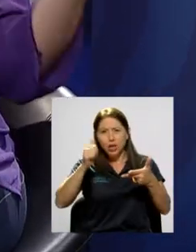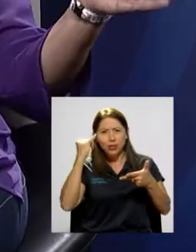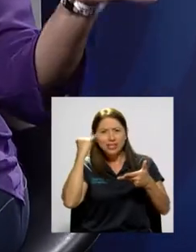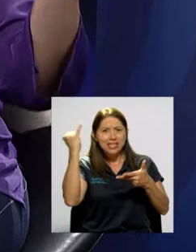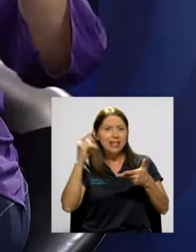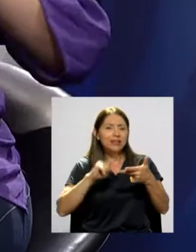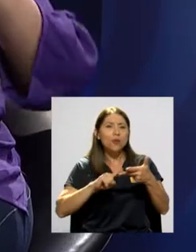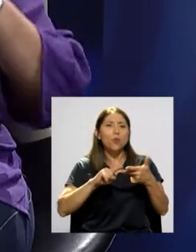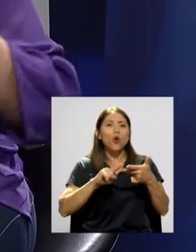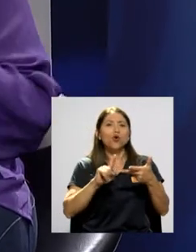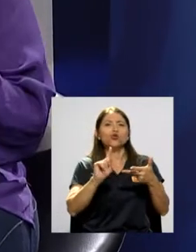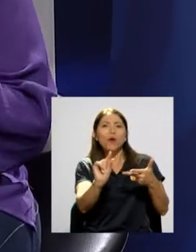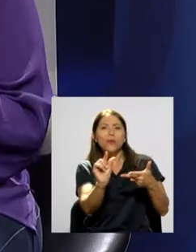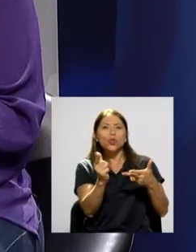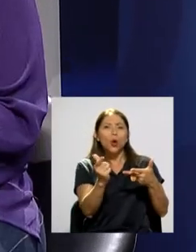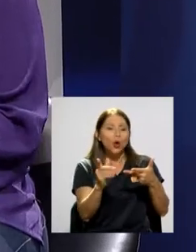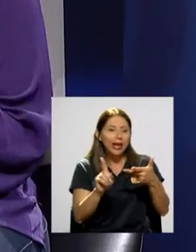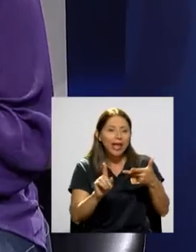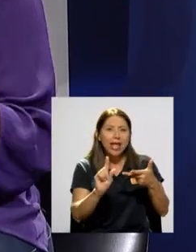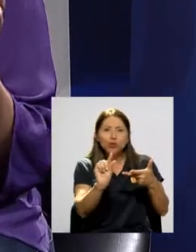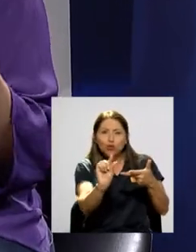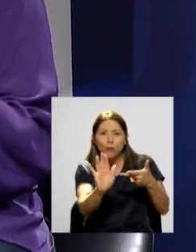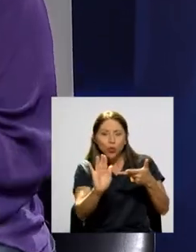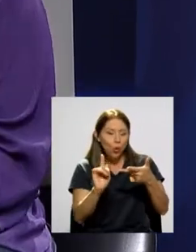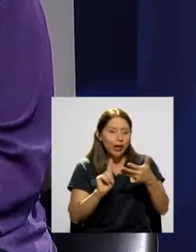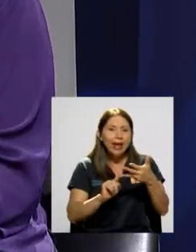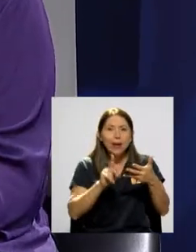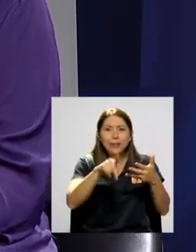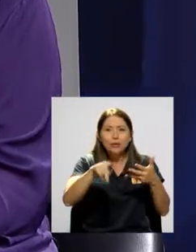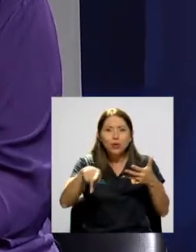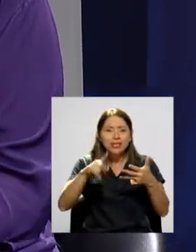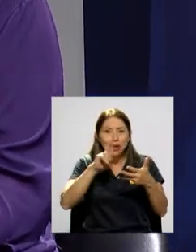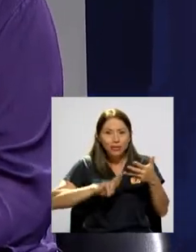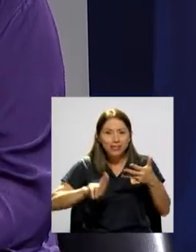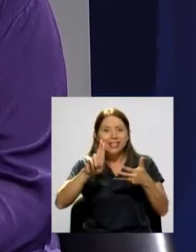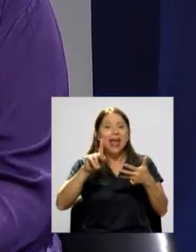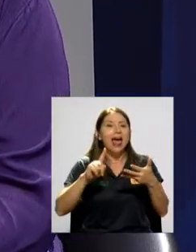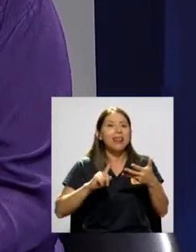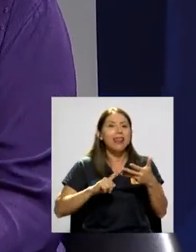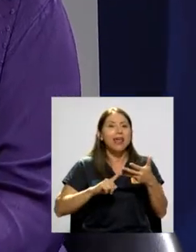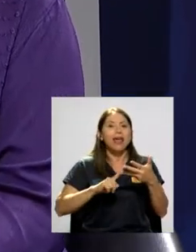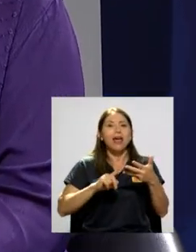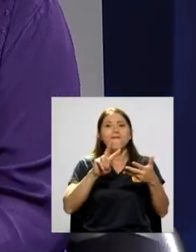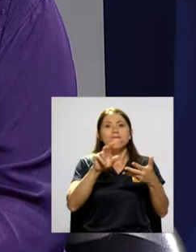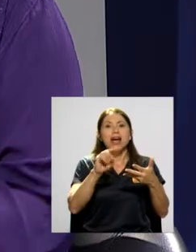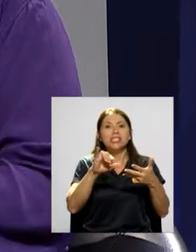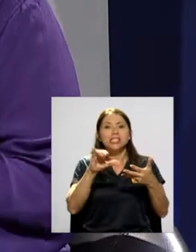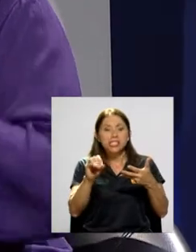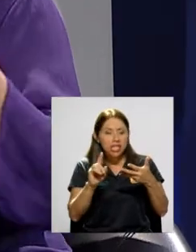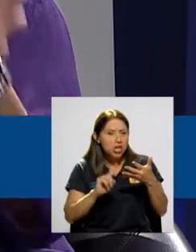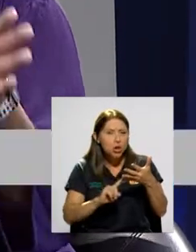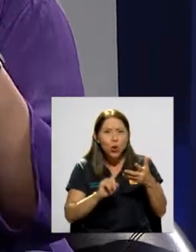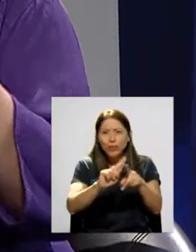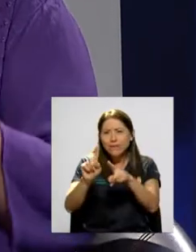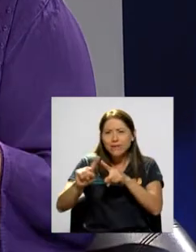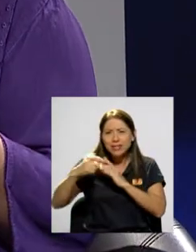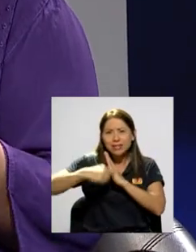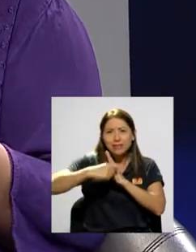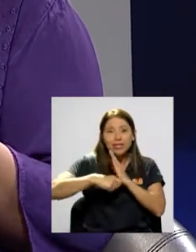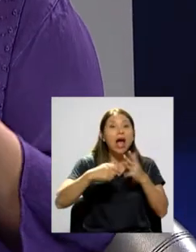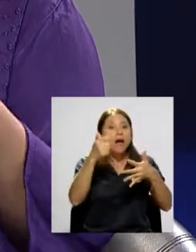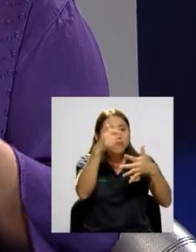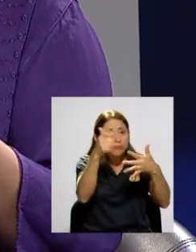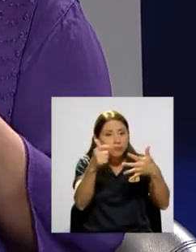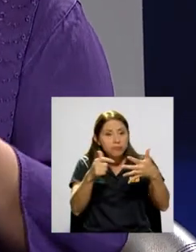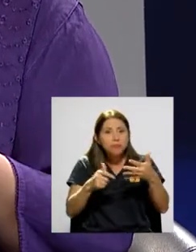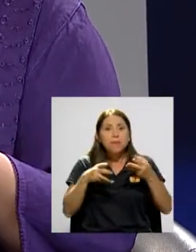Suave un Toque, de un grupo de personas de la universidad, también hay otras iniciativas como Vacío, más en la onda de revista, es decir, hay varios medios